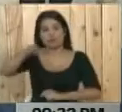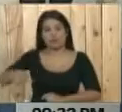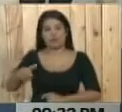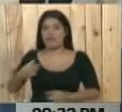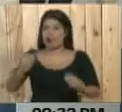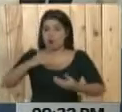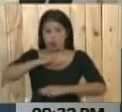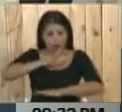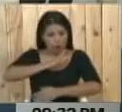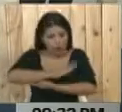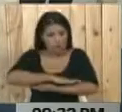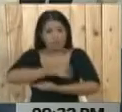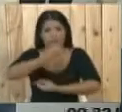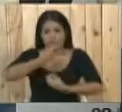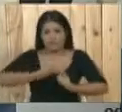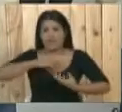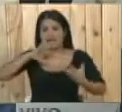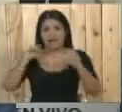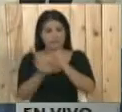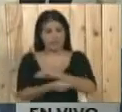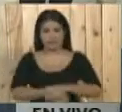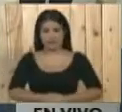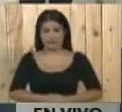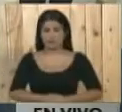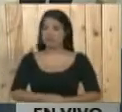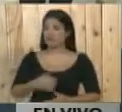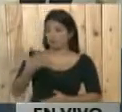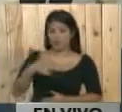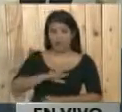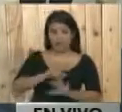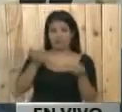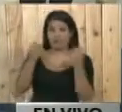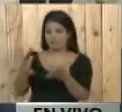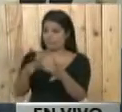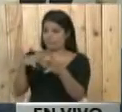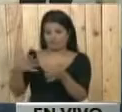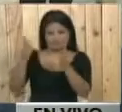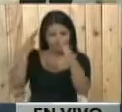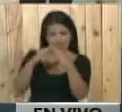En la misma medida que avanzamos en satisfacer las necesidades materiales.